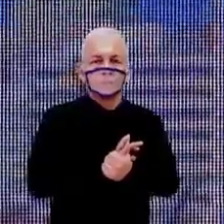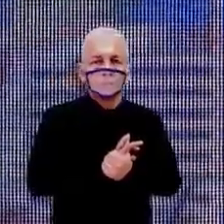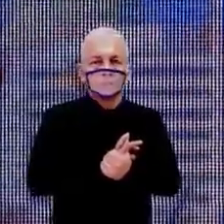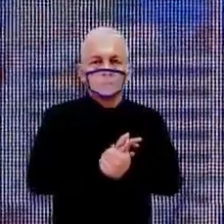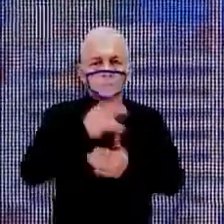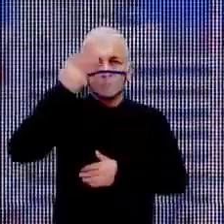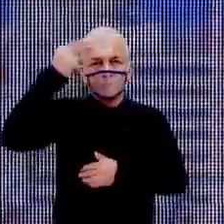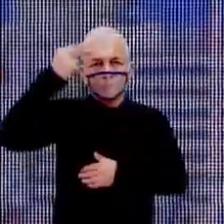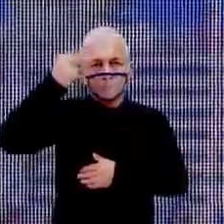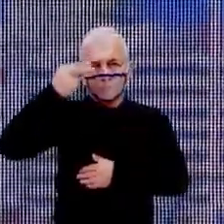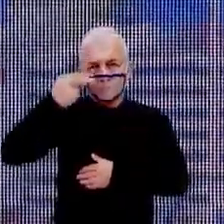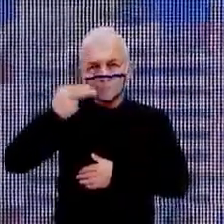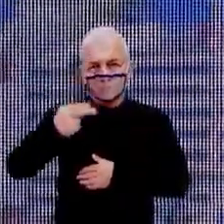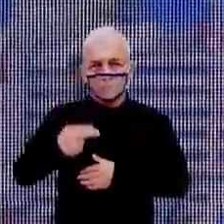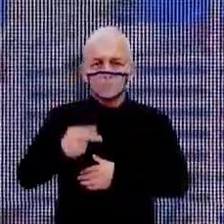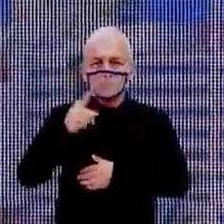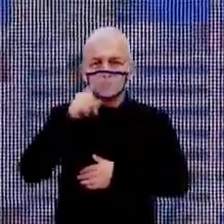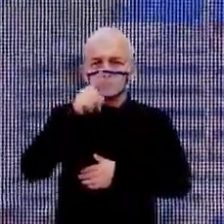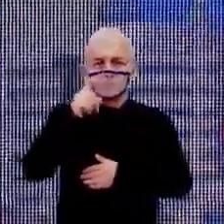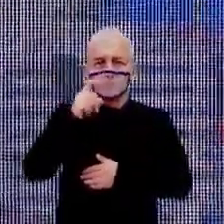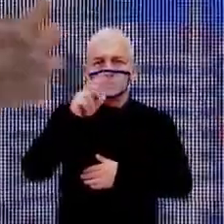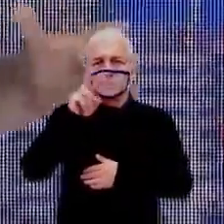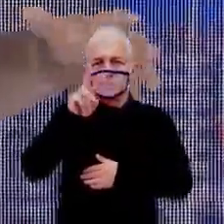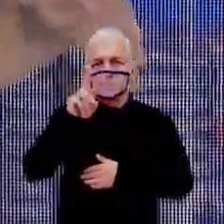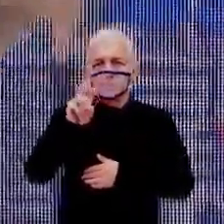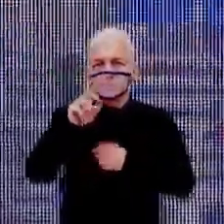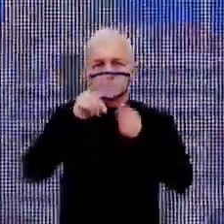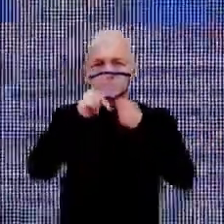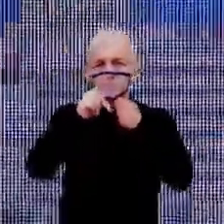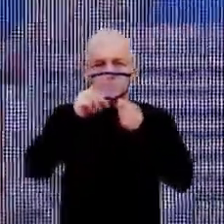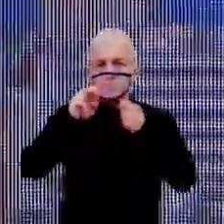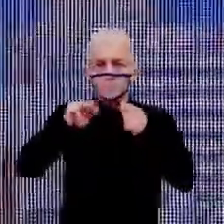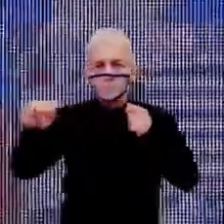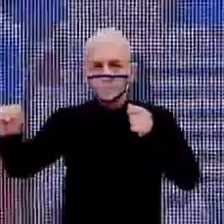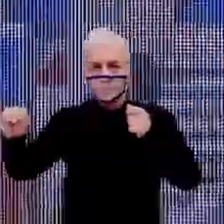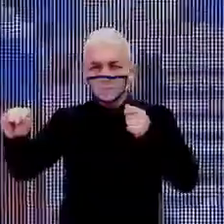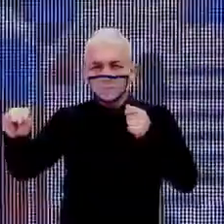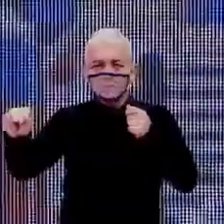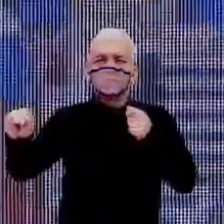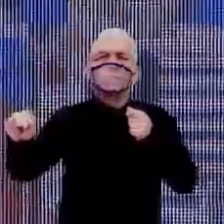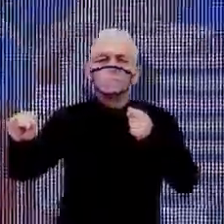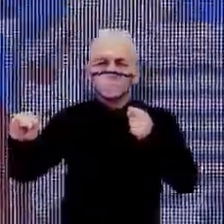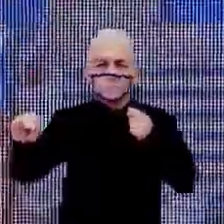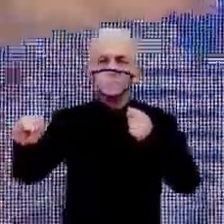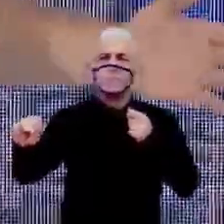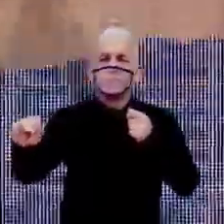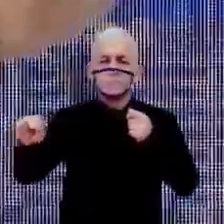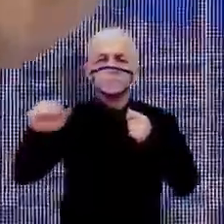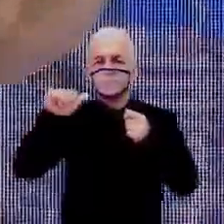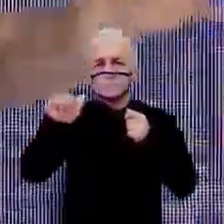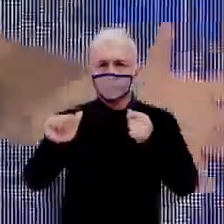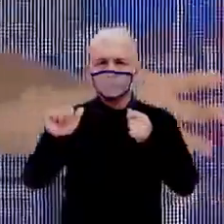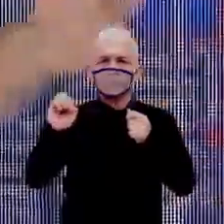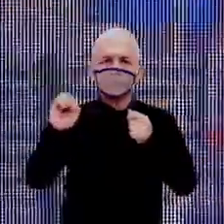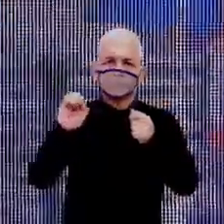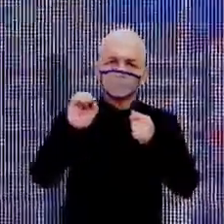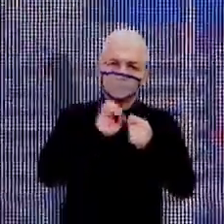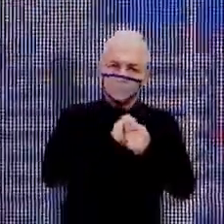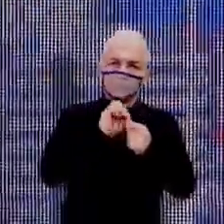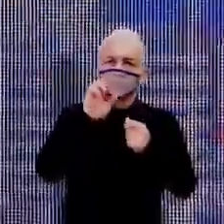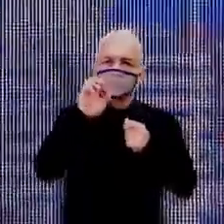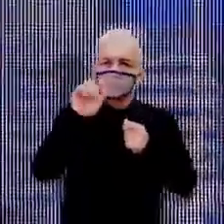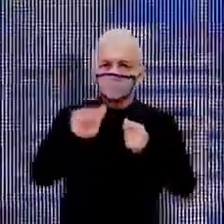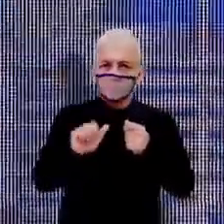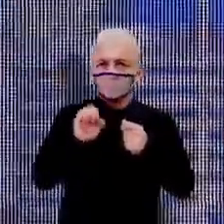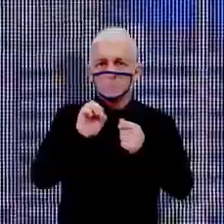esa historia de son ya 67 kilómetros entre lo que hicimos en el suroccidente, en el suroriente y